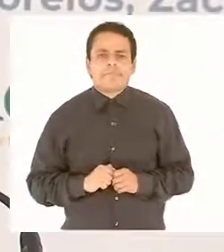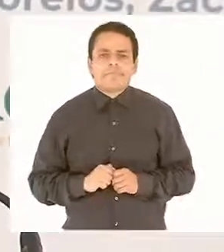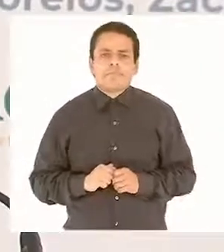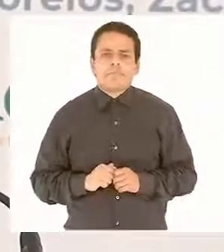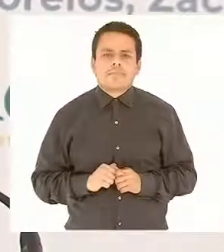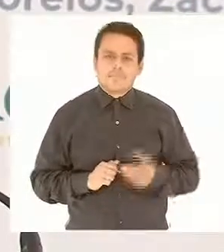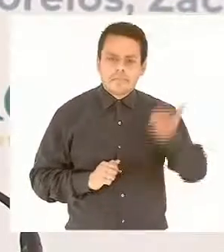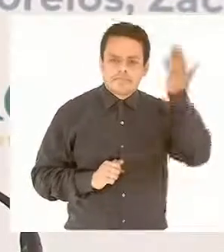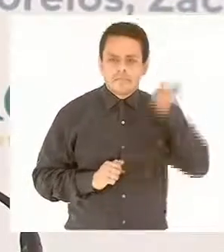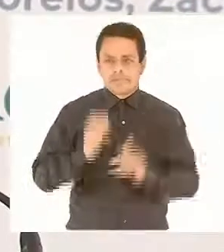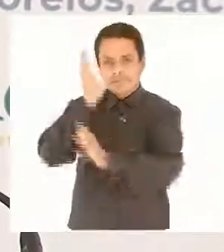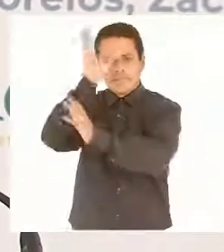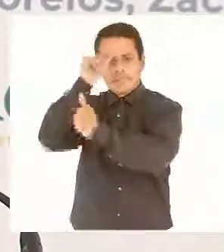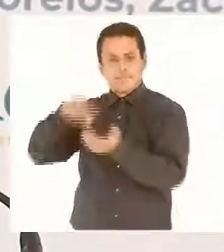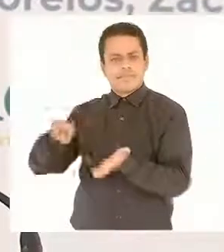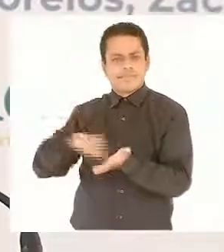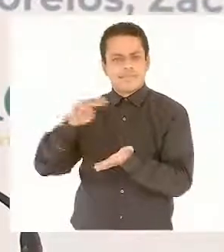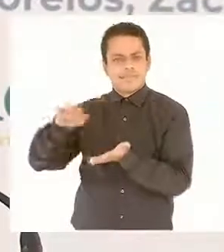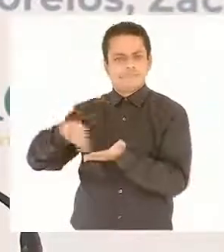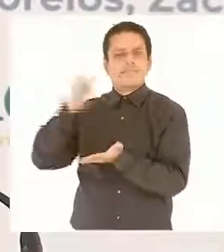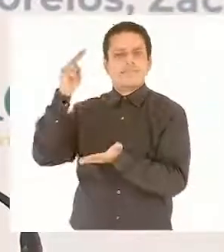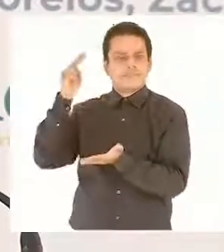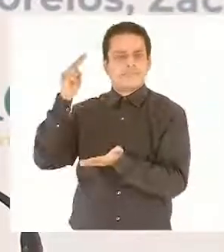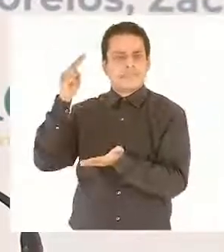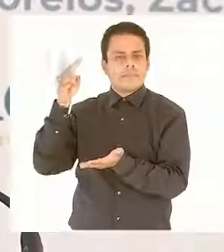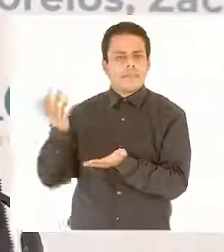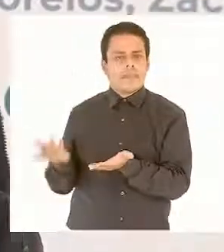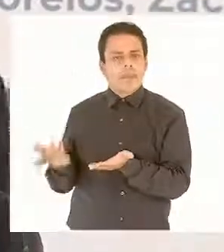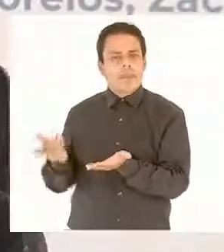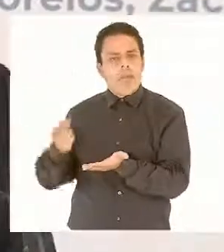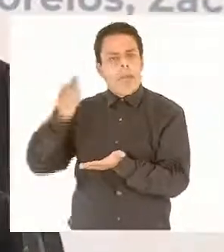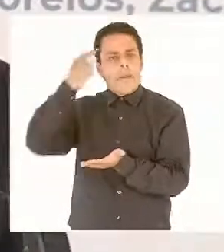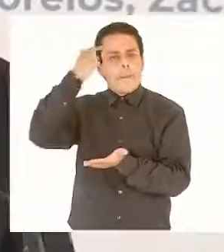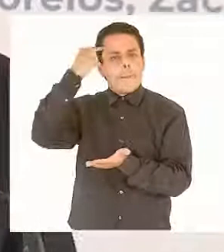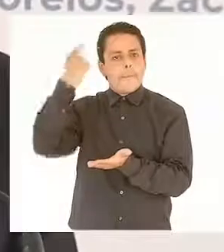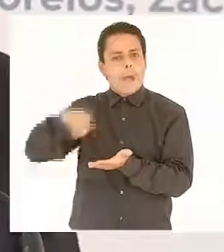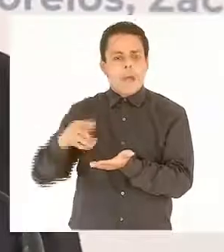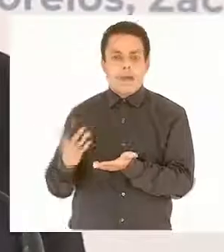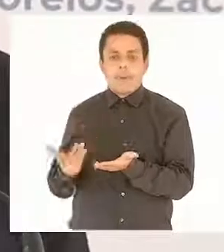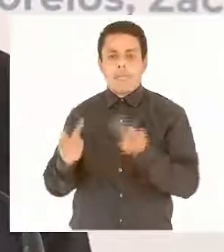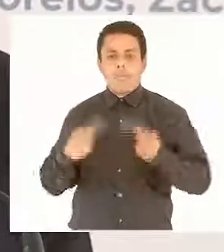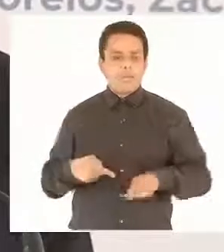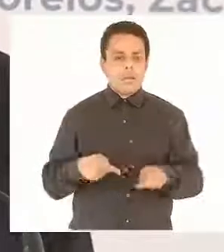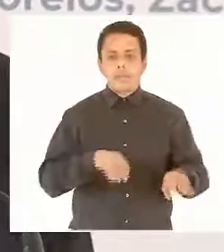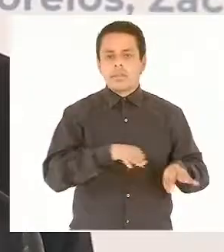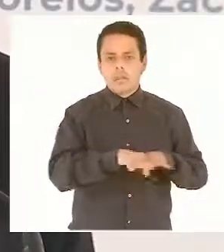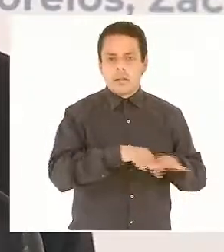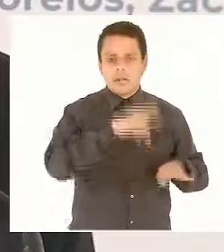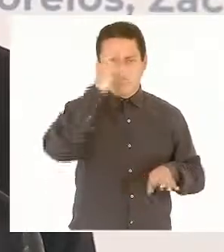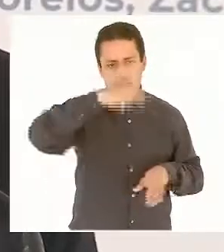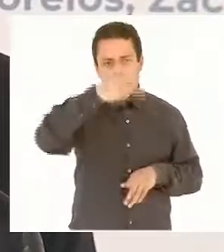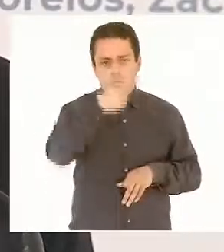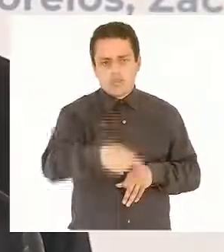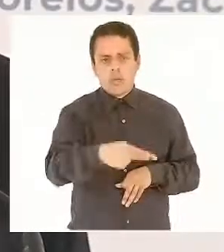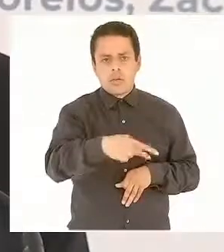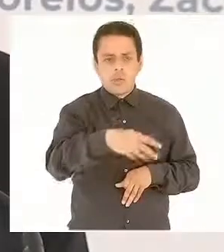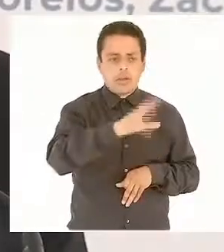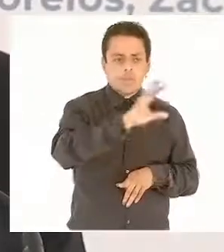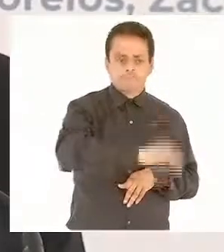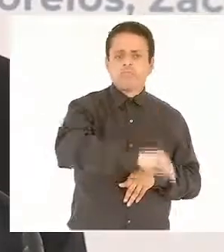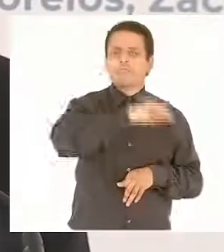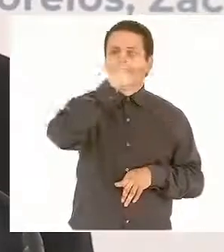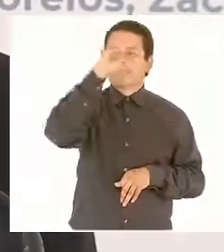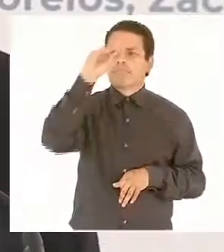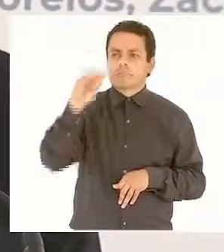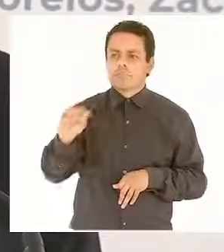se firmó un acuerdo para que trabajadores mexicanos fueran